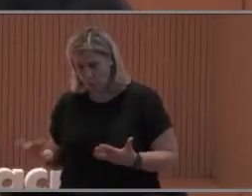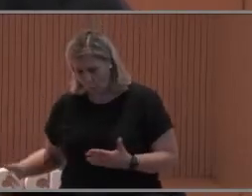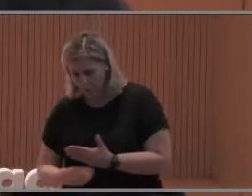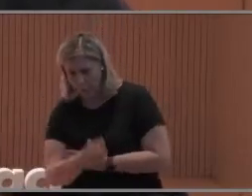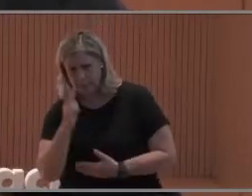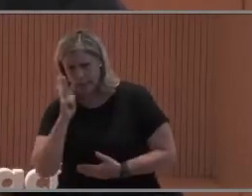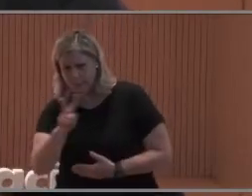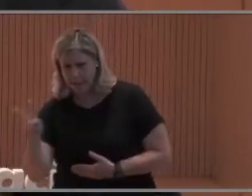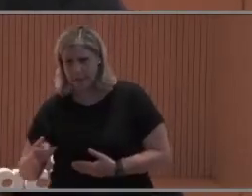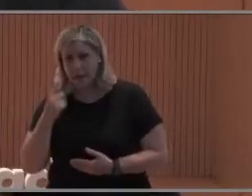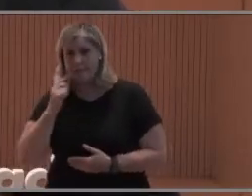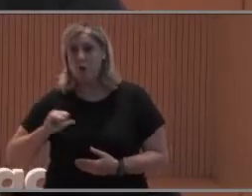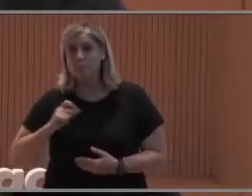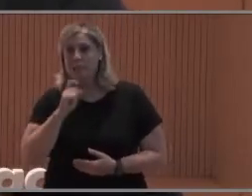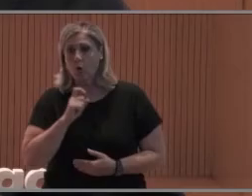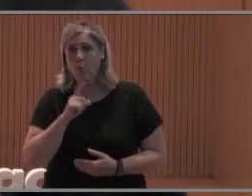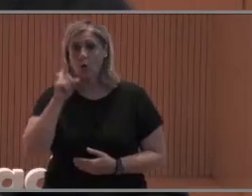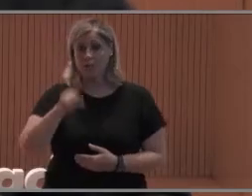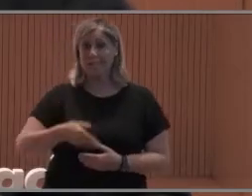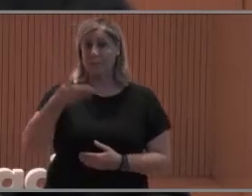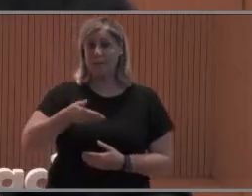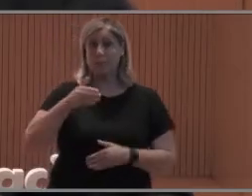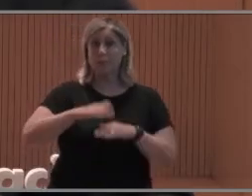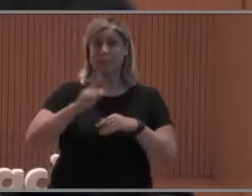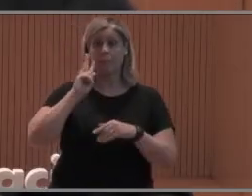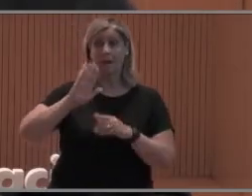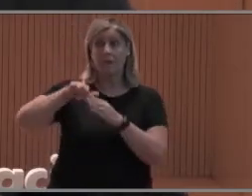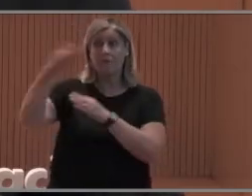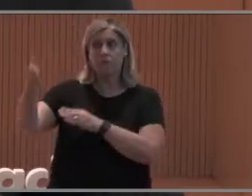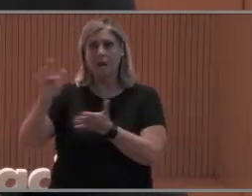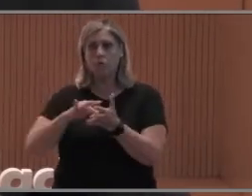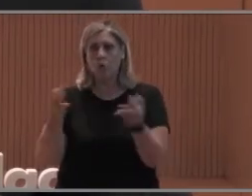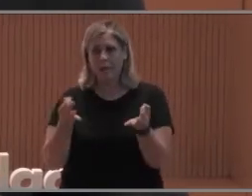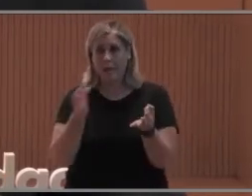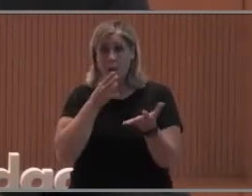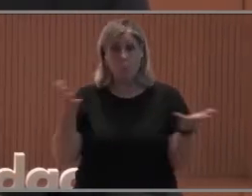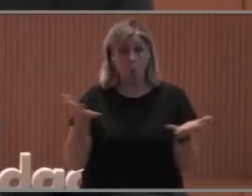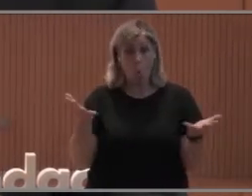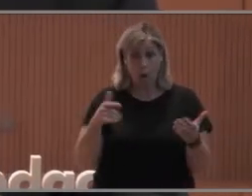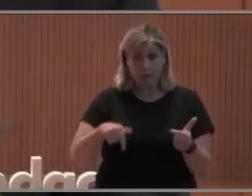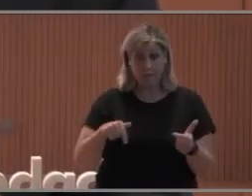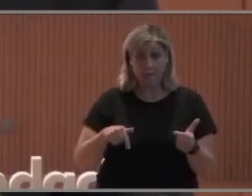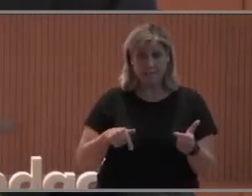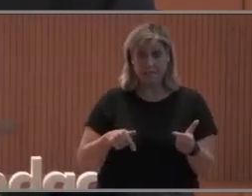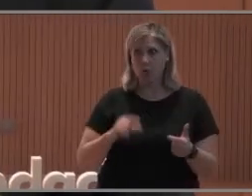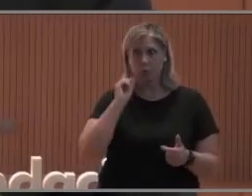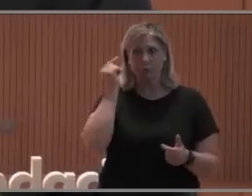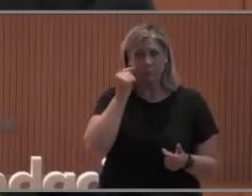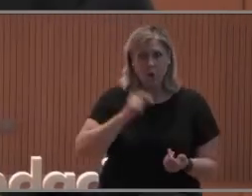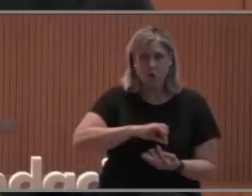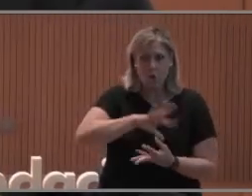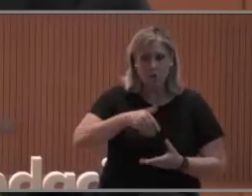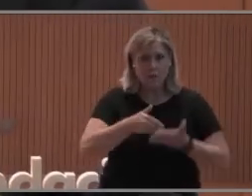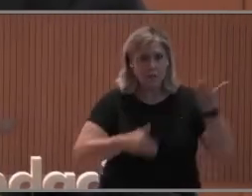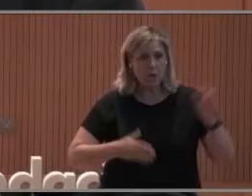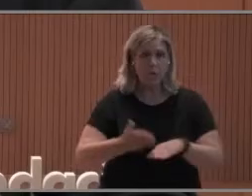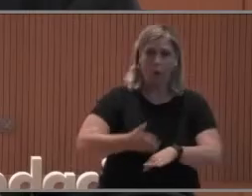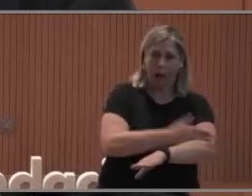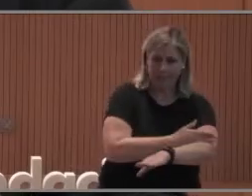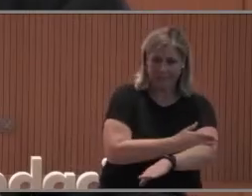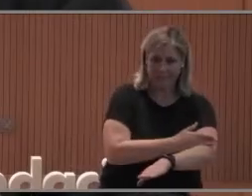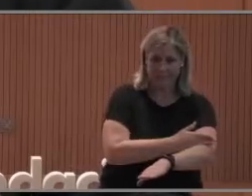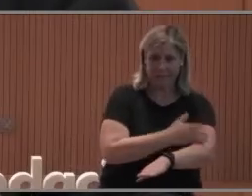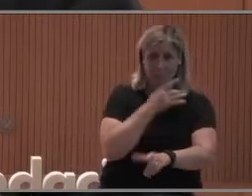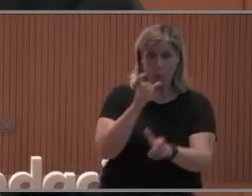para ver lo que está pasando fuera, ¿eh? Yo siempre digo que en urgencias nos enteramos de las noticias de los periódicos antes de cogerlo cuando sales de